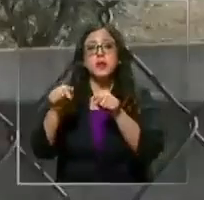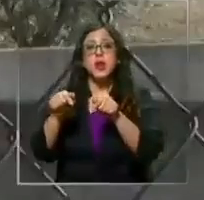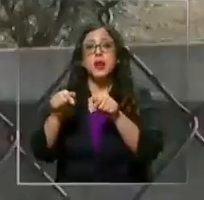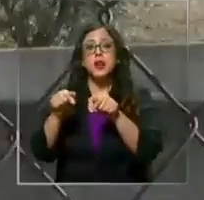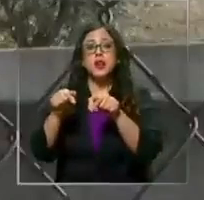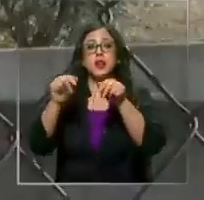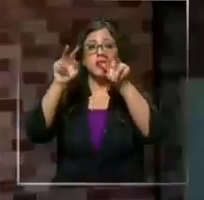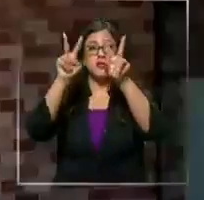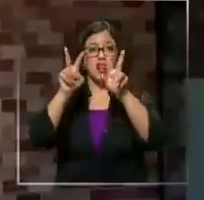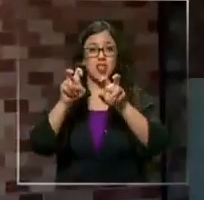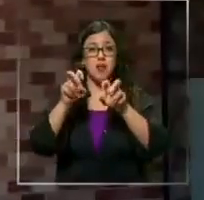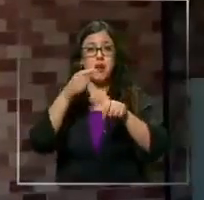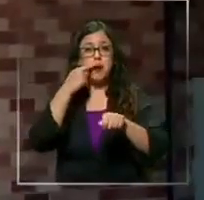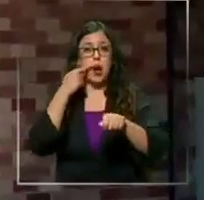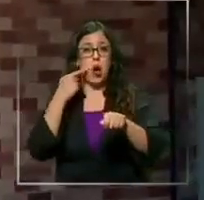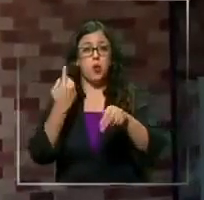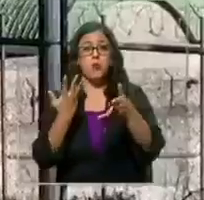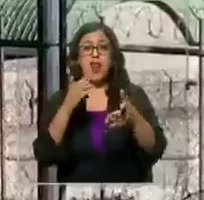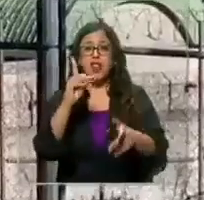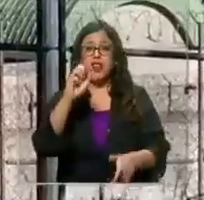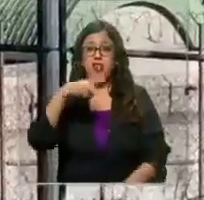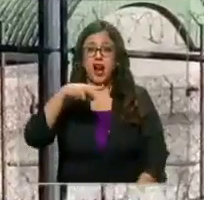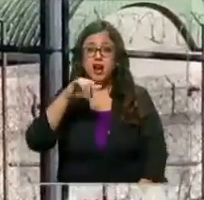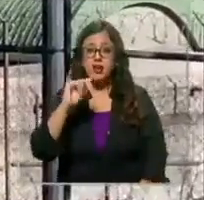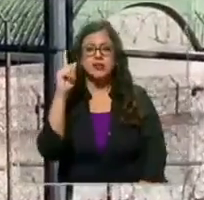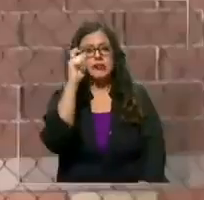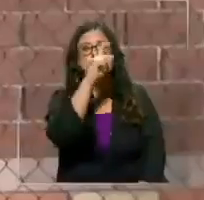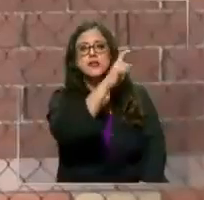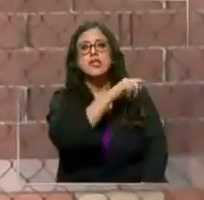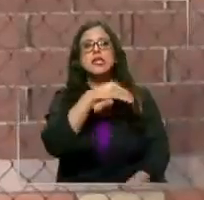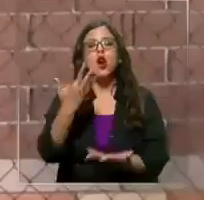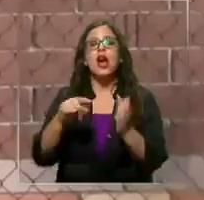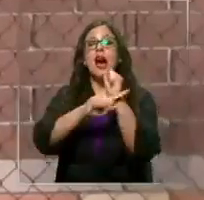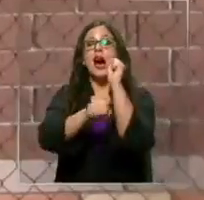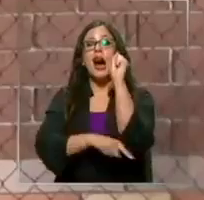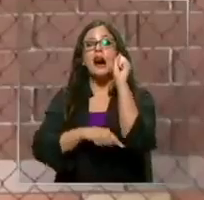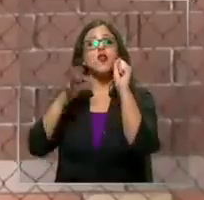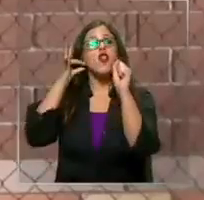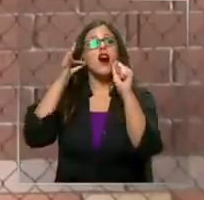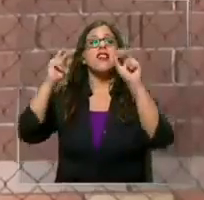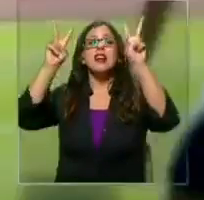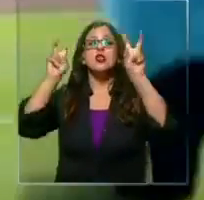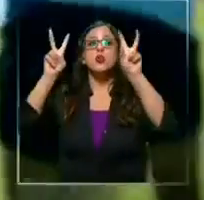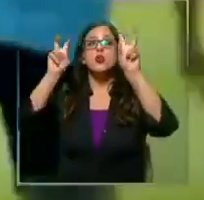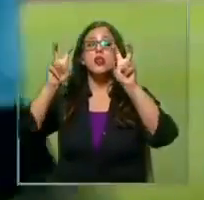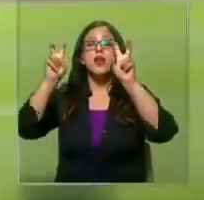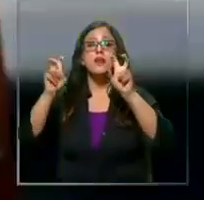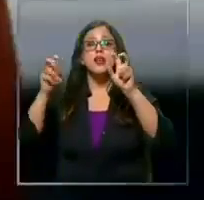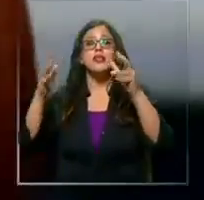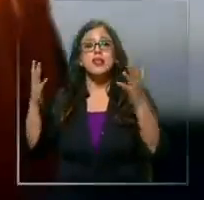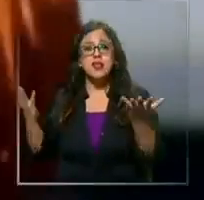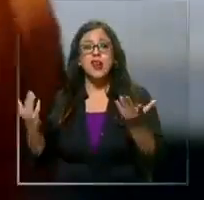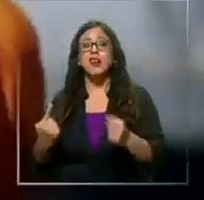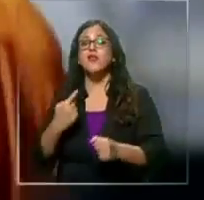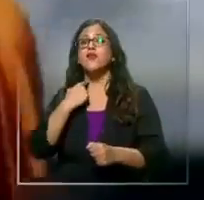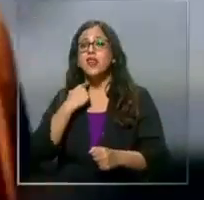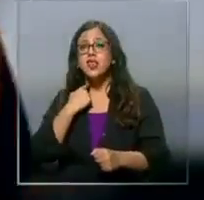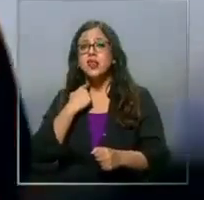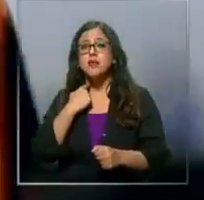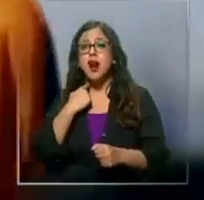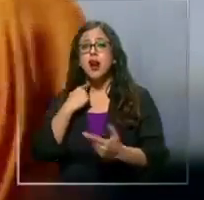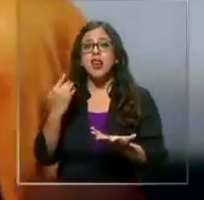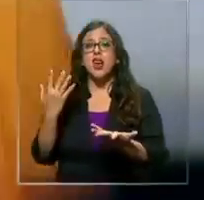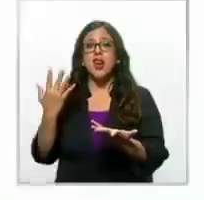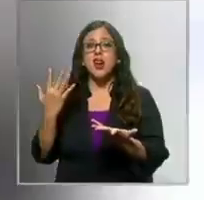vez más complejo. Ahora fue la abogada de la supuesta víctima quien reveló el difícil estado de la joven que lo acusó